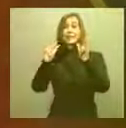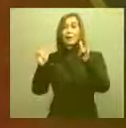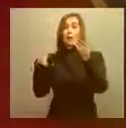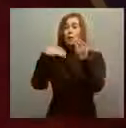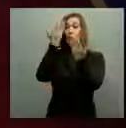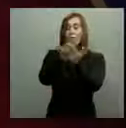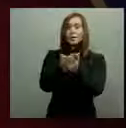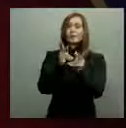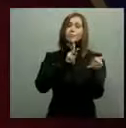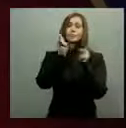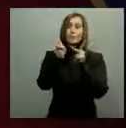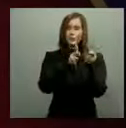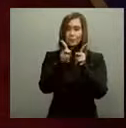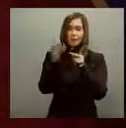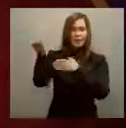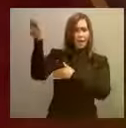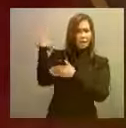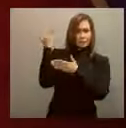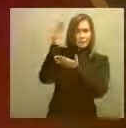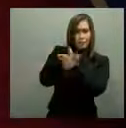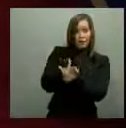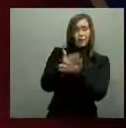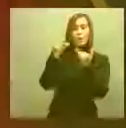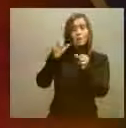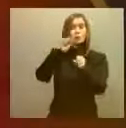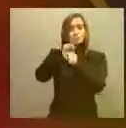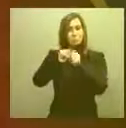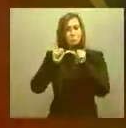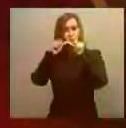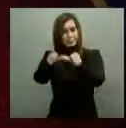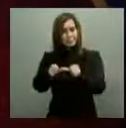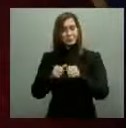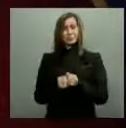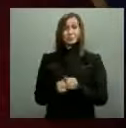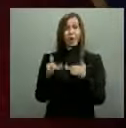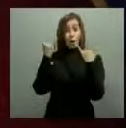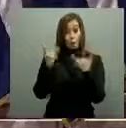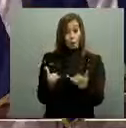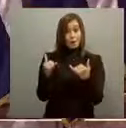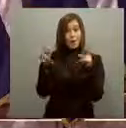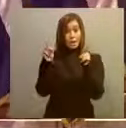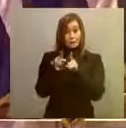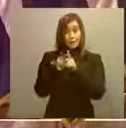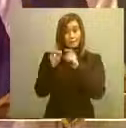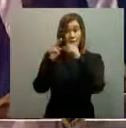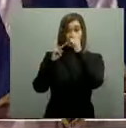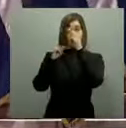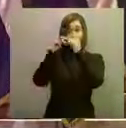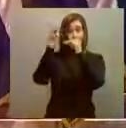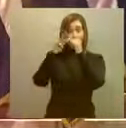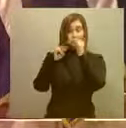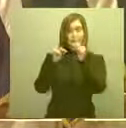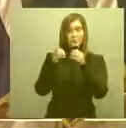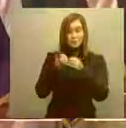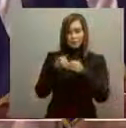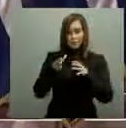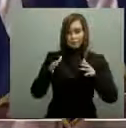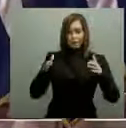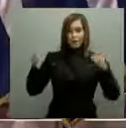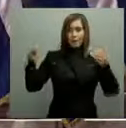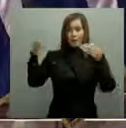reconstrucción y ampliación. En este momento también se encuentra en proceso de construcción la ampliación de la